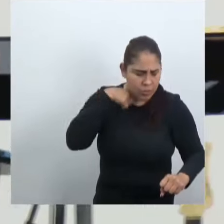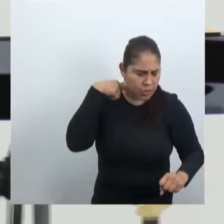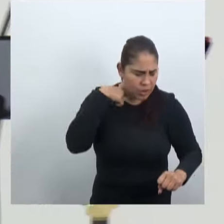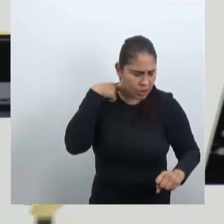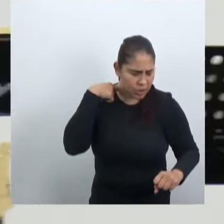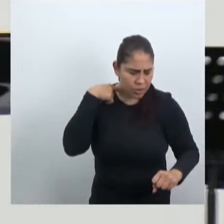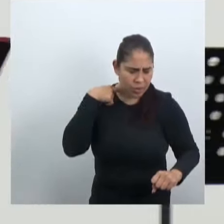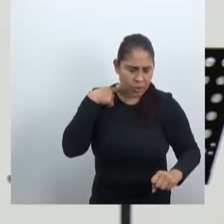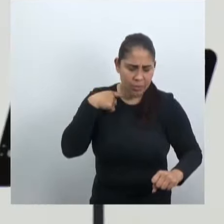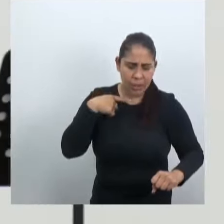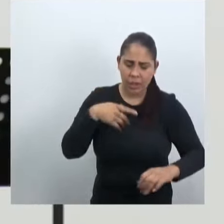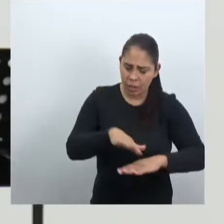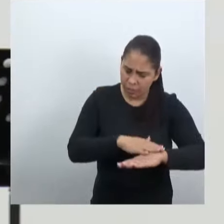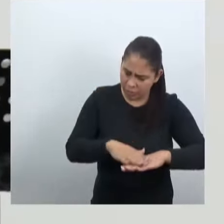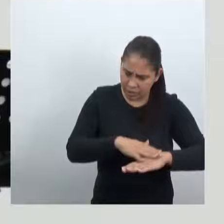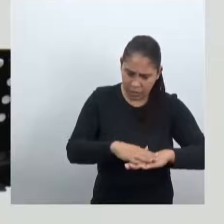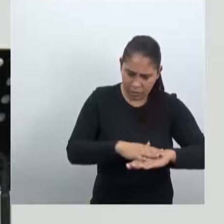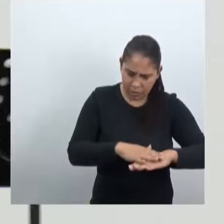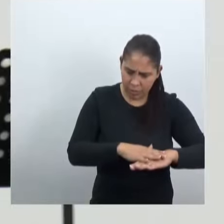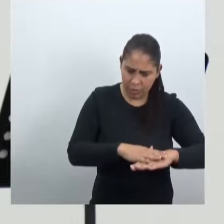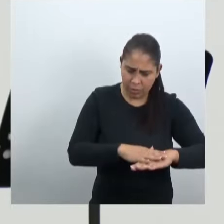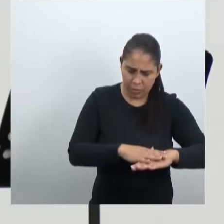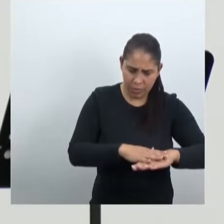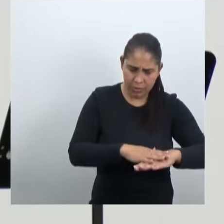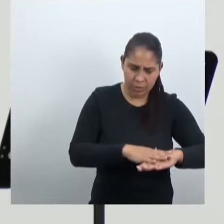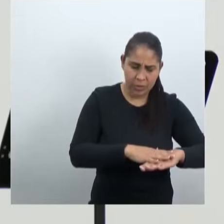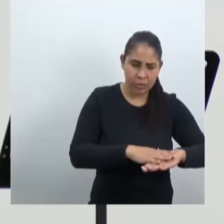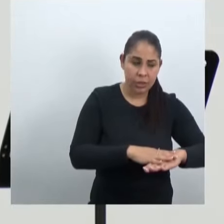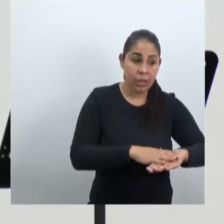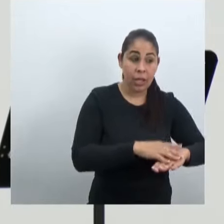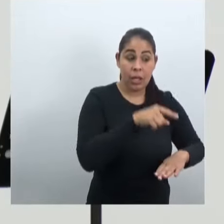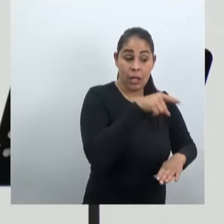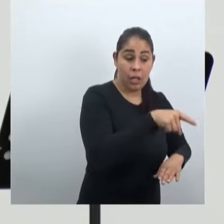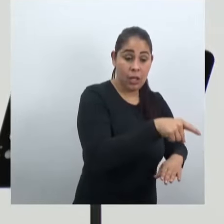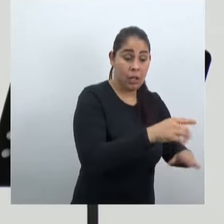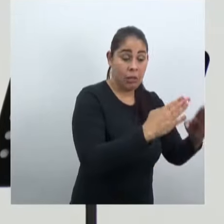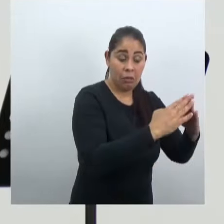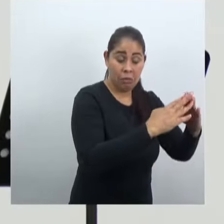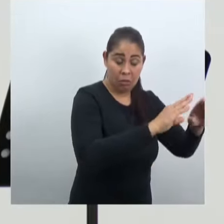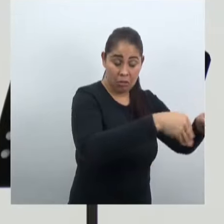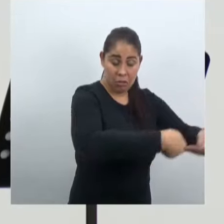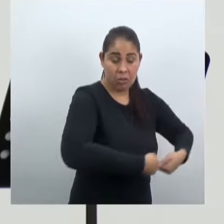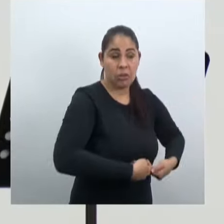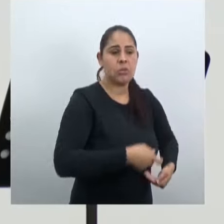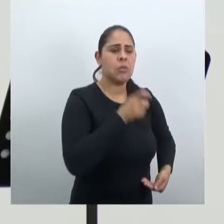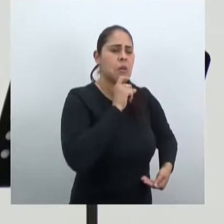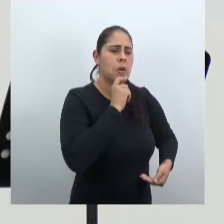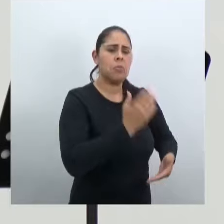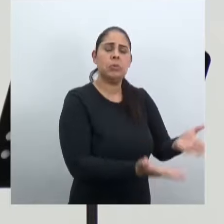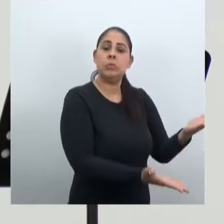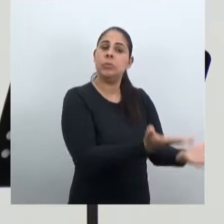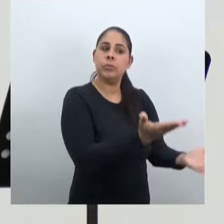se fue justificado. Y ahora oídme una cosa. Esta parábola se encuentra en un